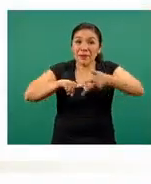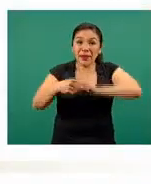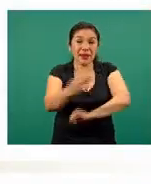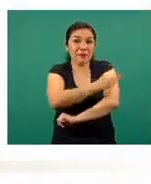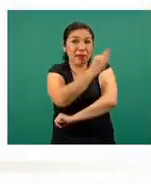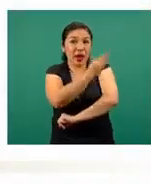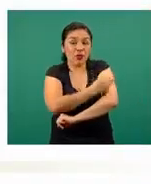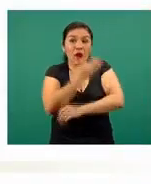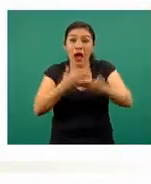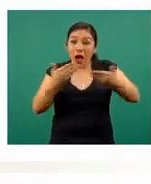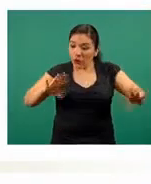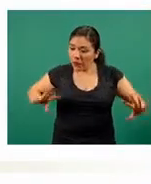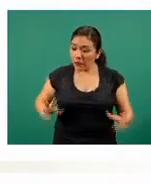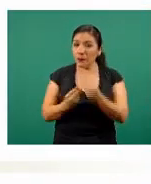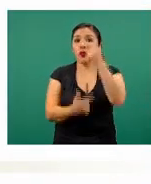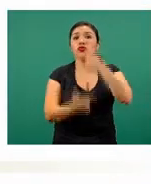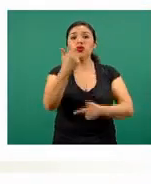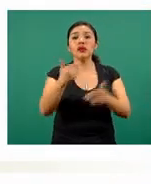vacunación, ya llevamos